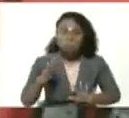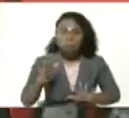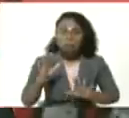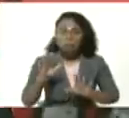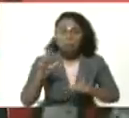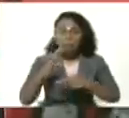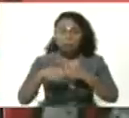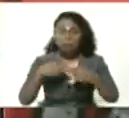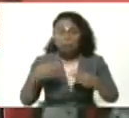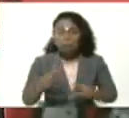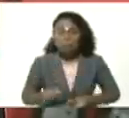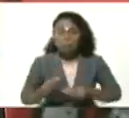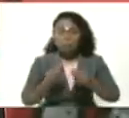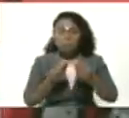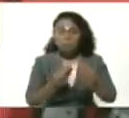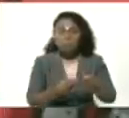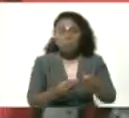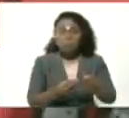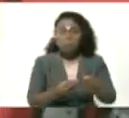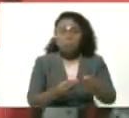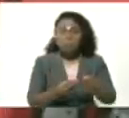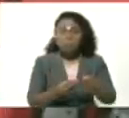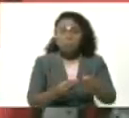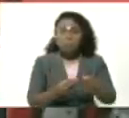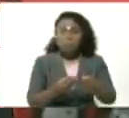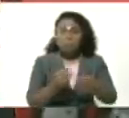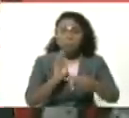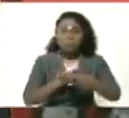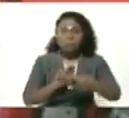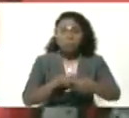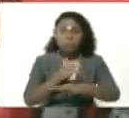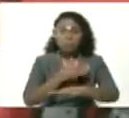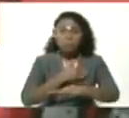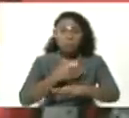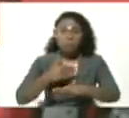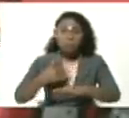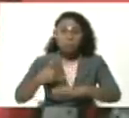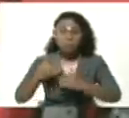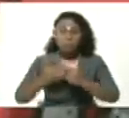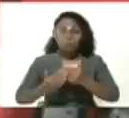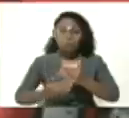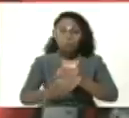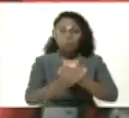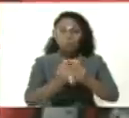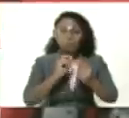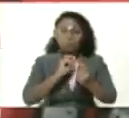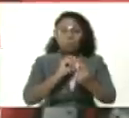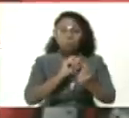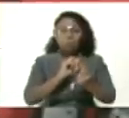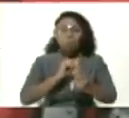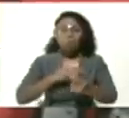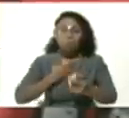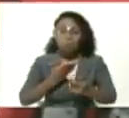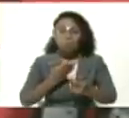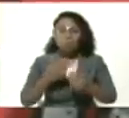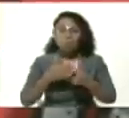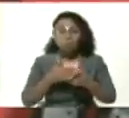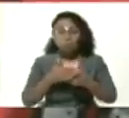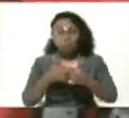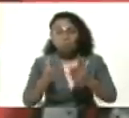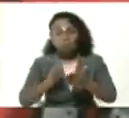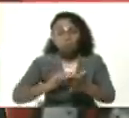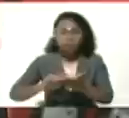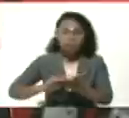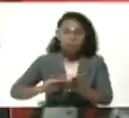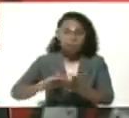oficialismo daba, digamos, visos de querer avanzar en el diálogo, podrían flexibilizarse